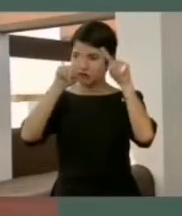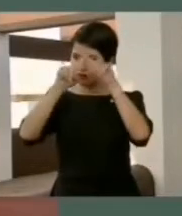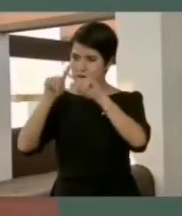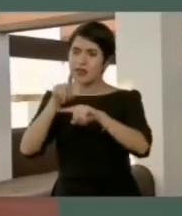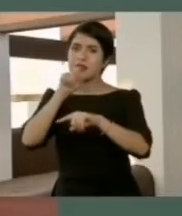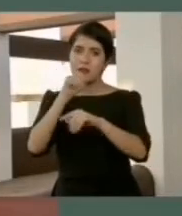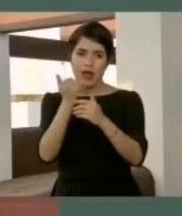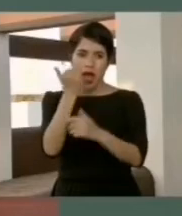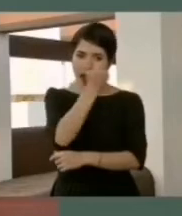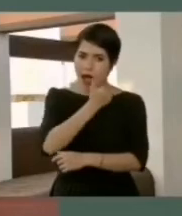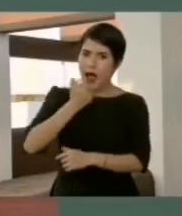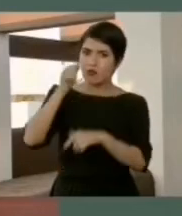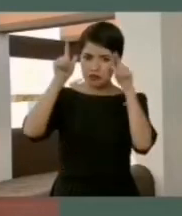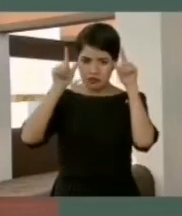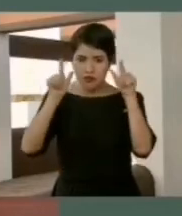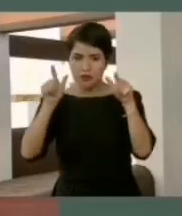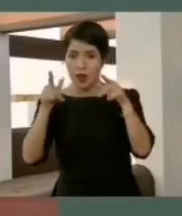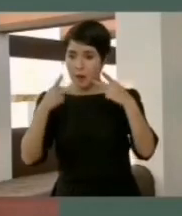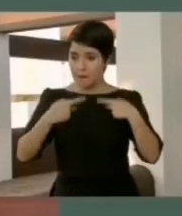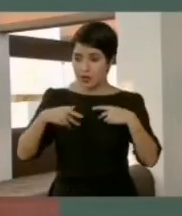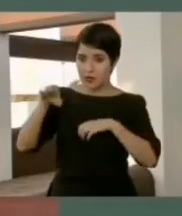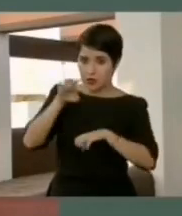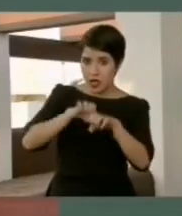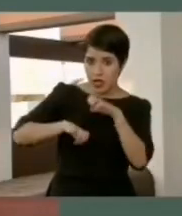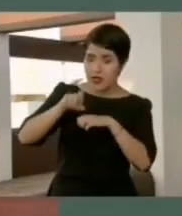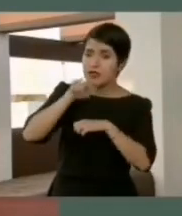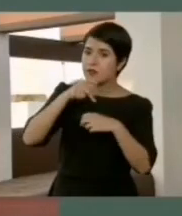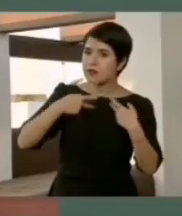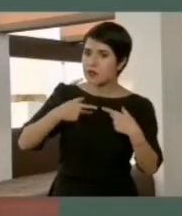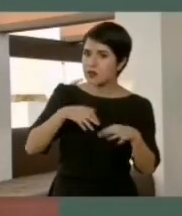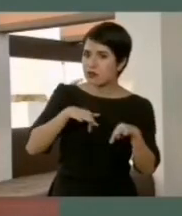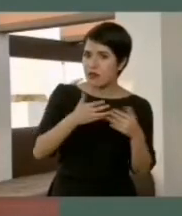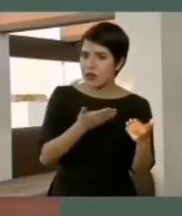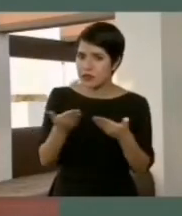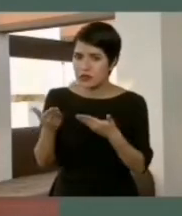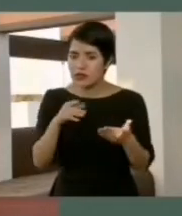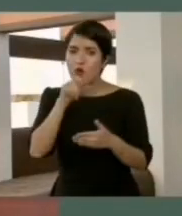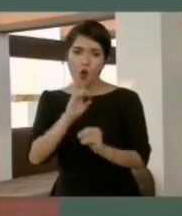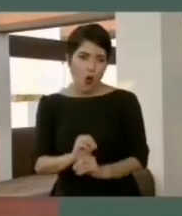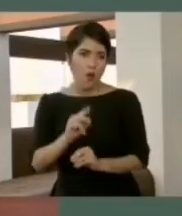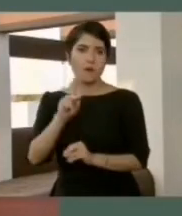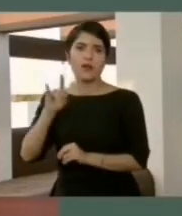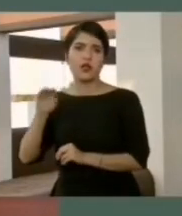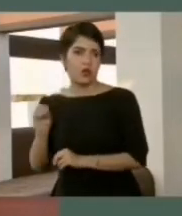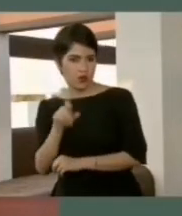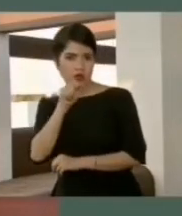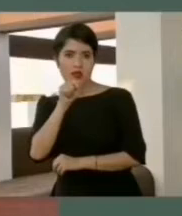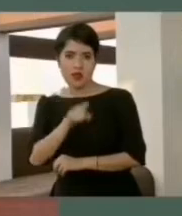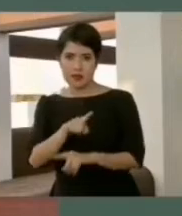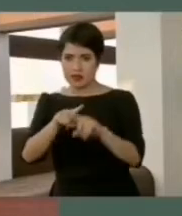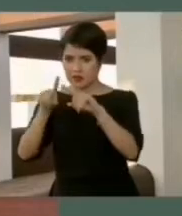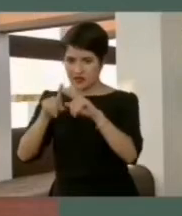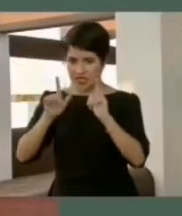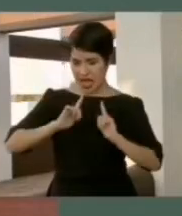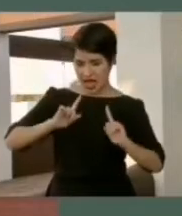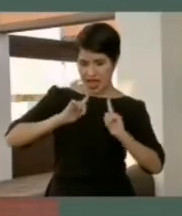en formación, empresarios, prestadores de servicios, pilotos de puerto, agencias consignatarias